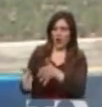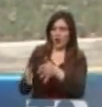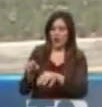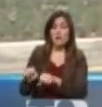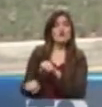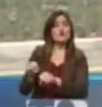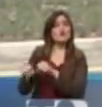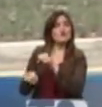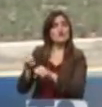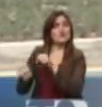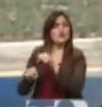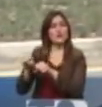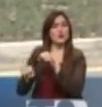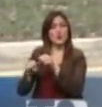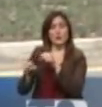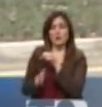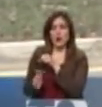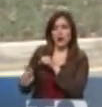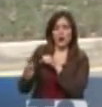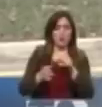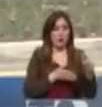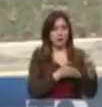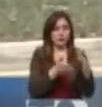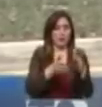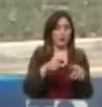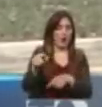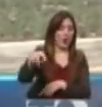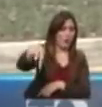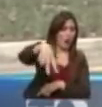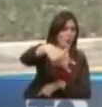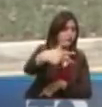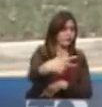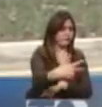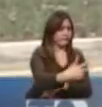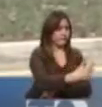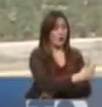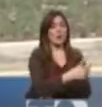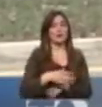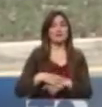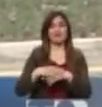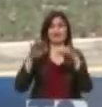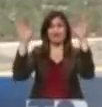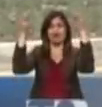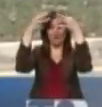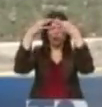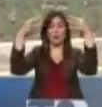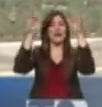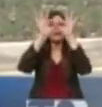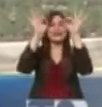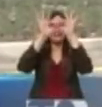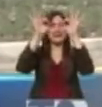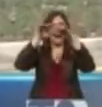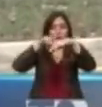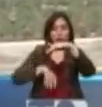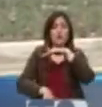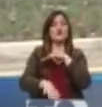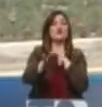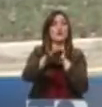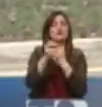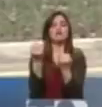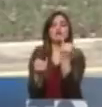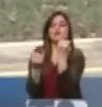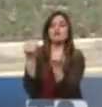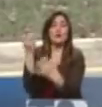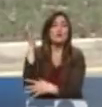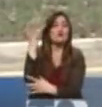vías en ambas direcciones. De igual manera, el soterramiento de cables, la construcción de redondeles con jardines ornamentales, la